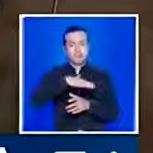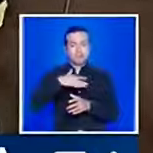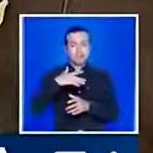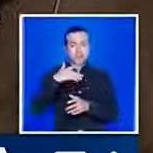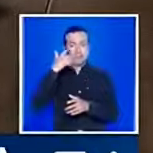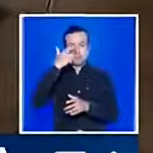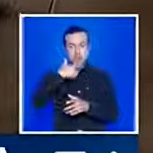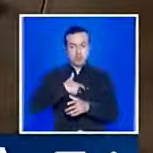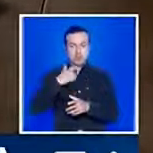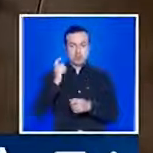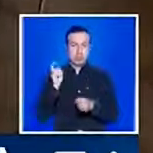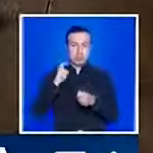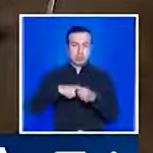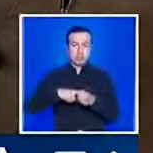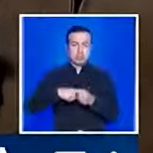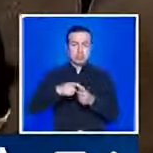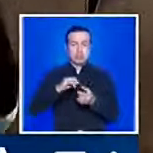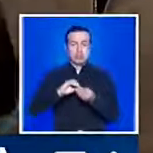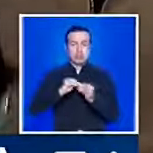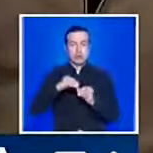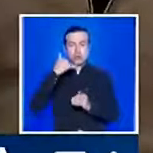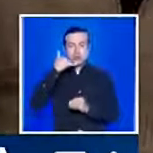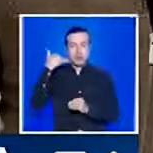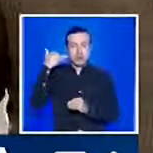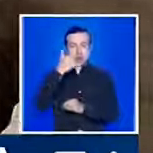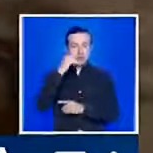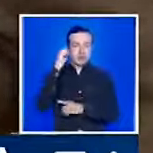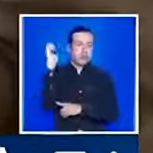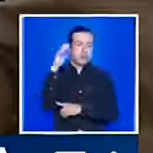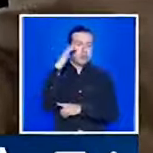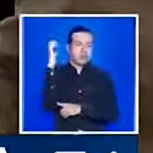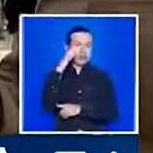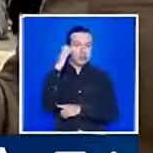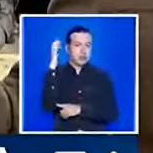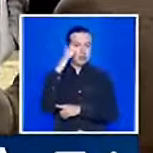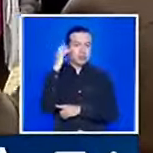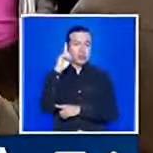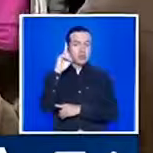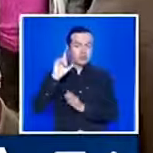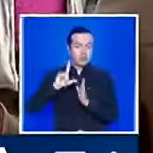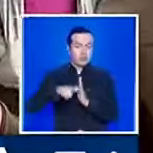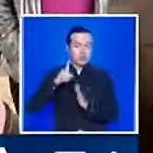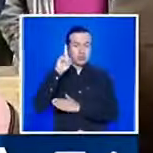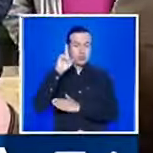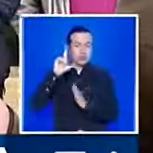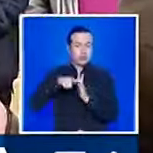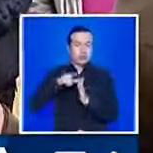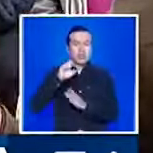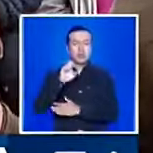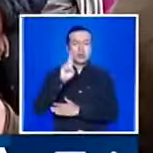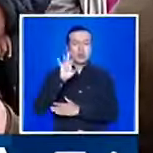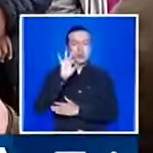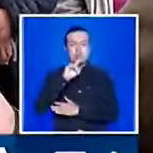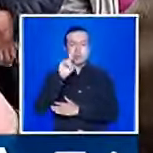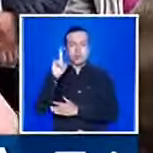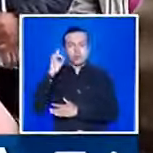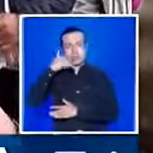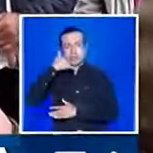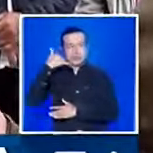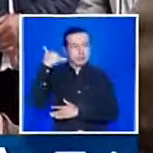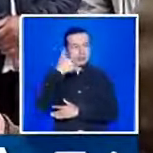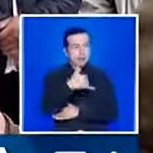que está registrado en la alarma marca el número de teléfono, la alarma empieza a sonar, suena durante un minuto y automáticamente el ECU 911 le llama a la persona que activó la